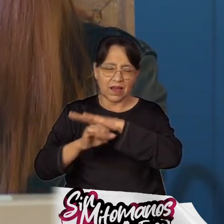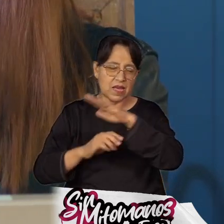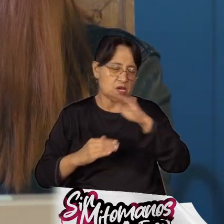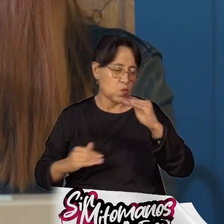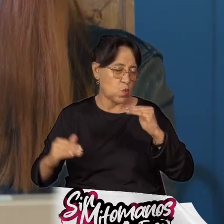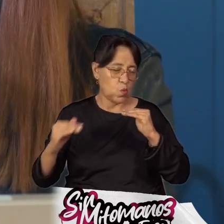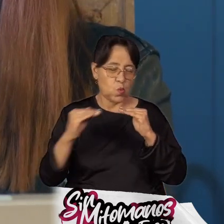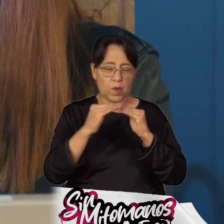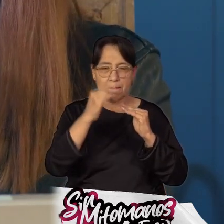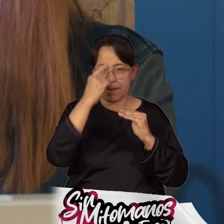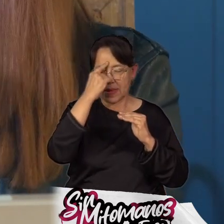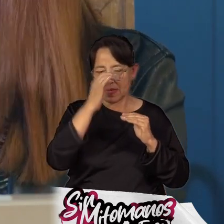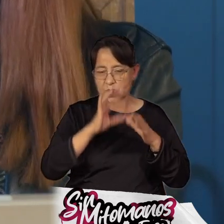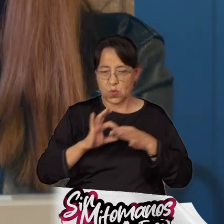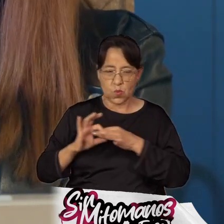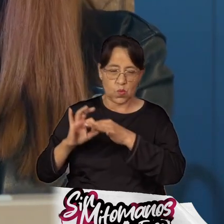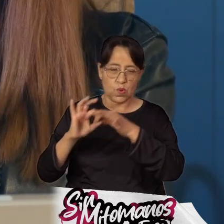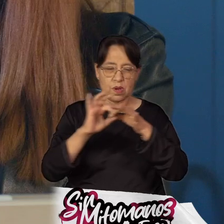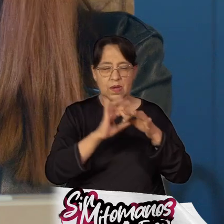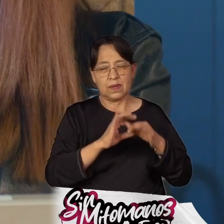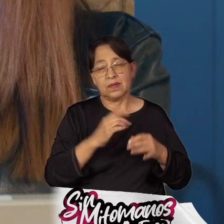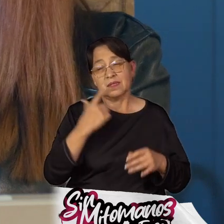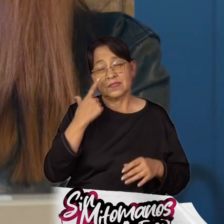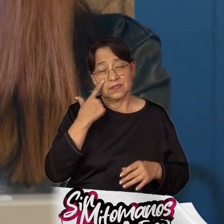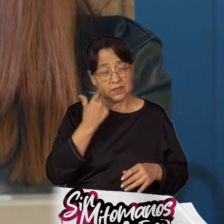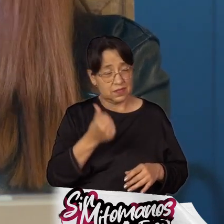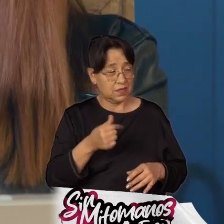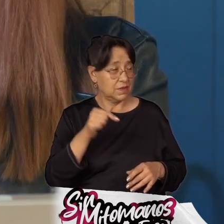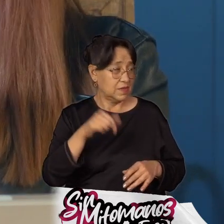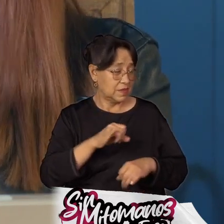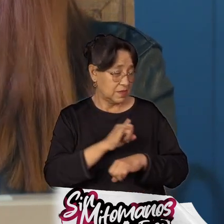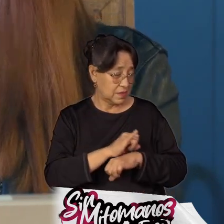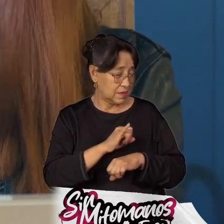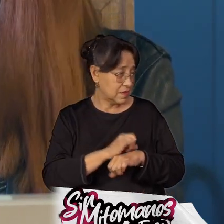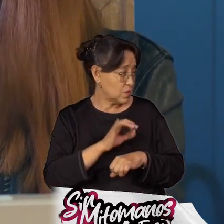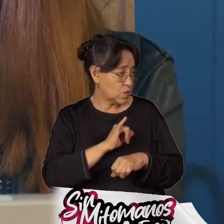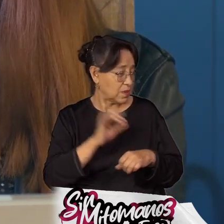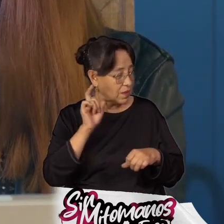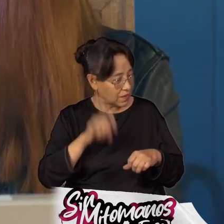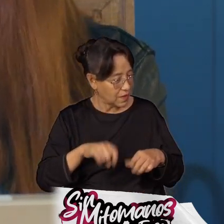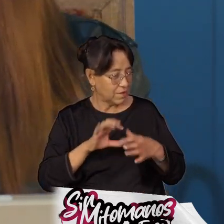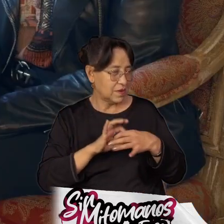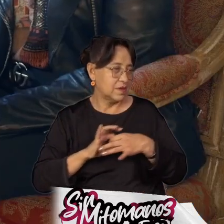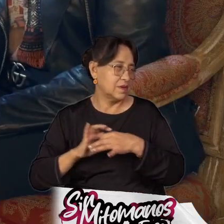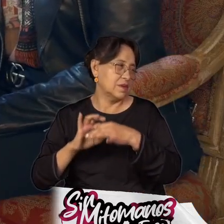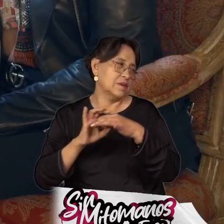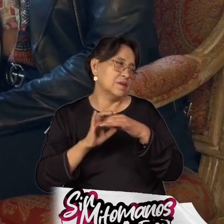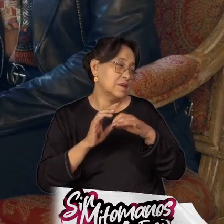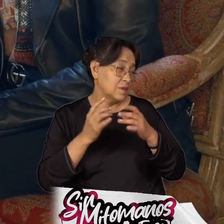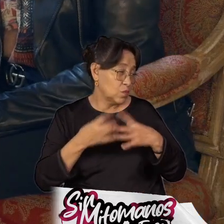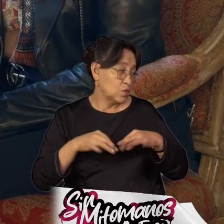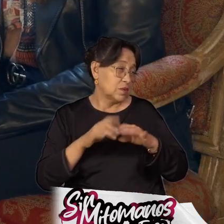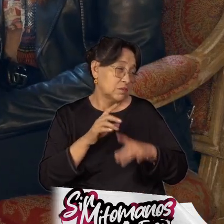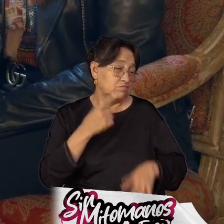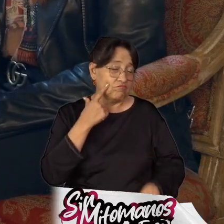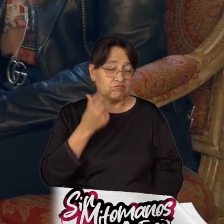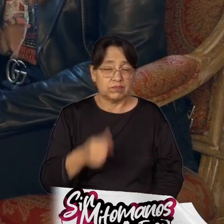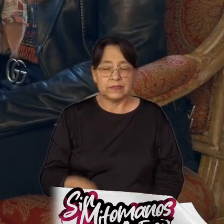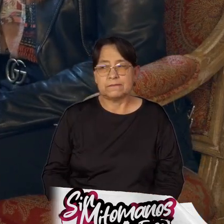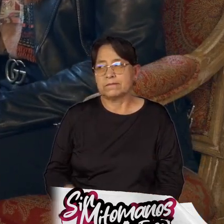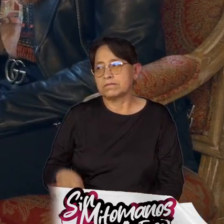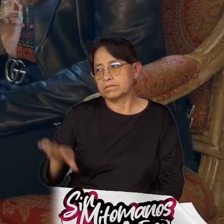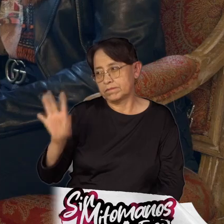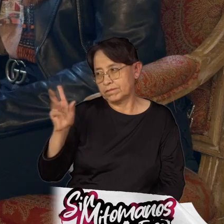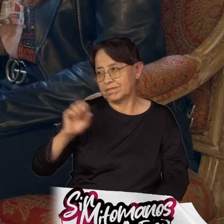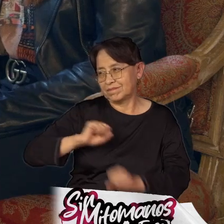lo que podemos ver de la iglesia primitiva, que es lo hermoso de poder ser iglesia entre nosotros. Eso es una realidad. Yo creo que